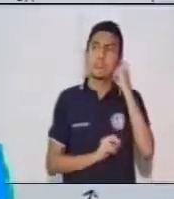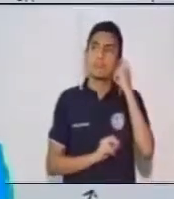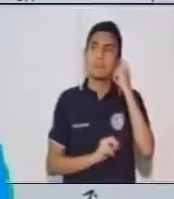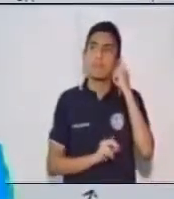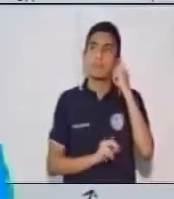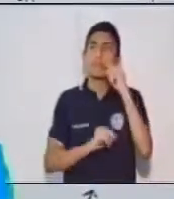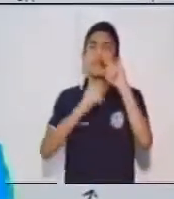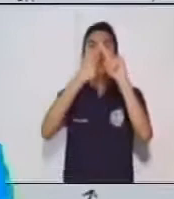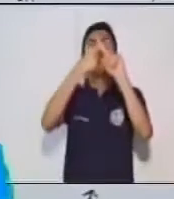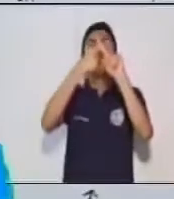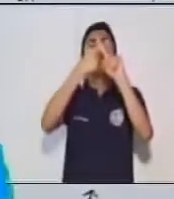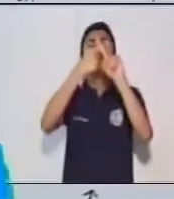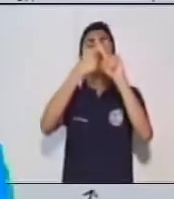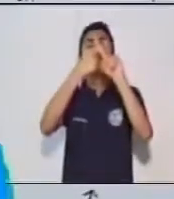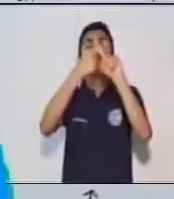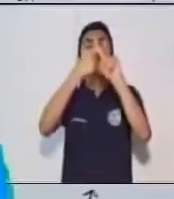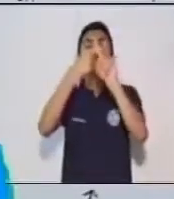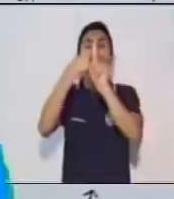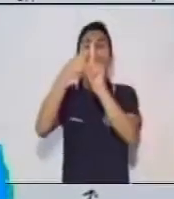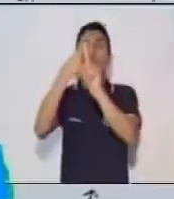1, x.